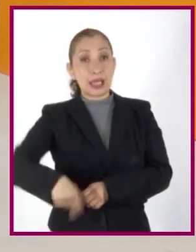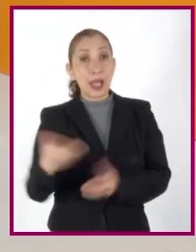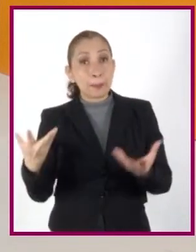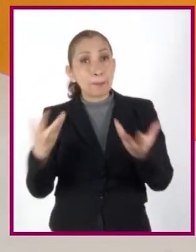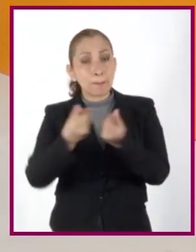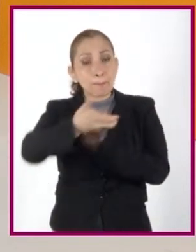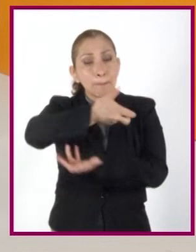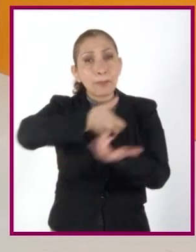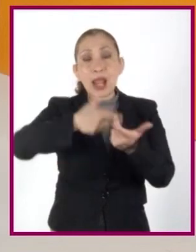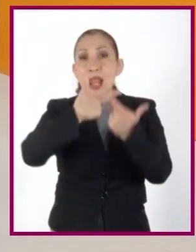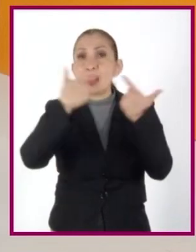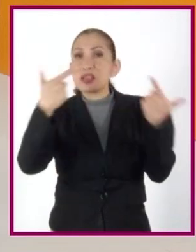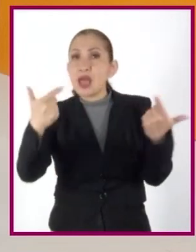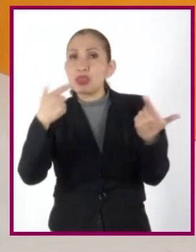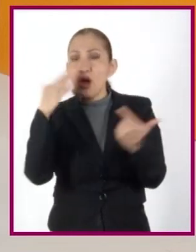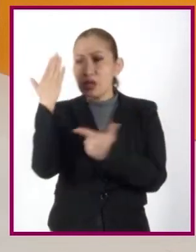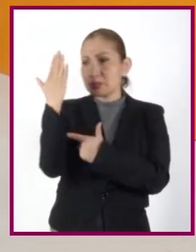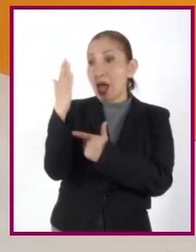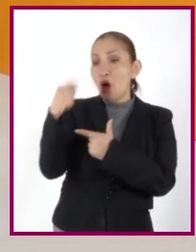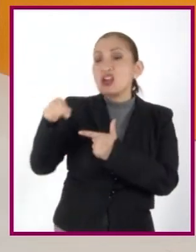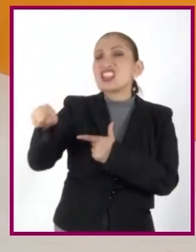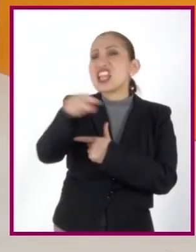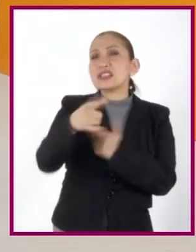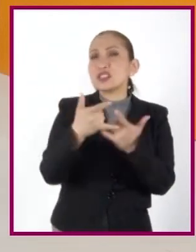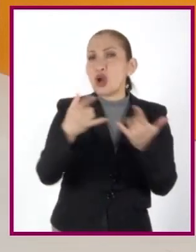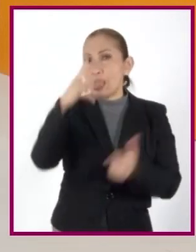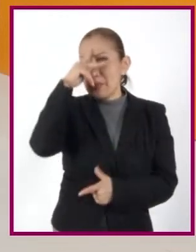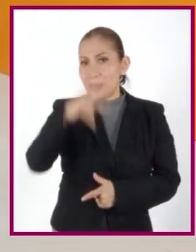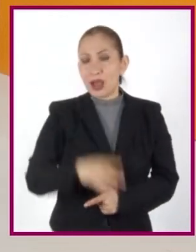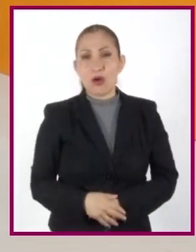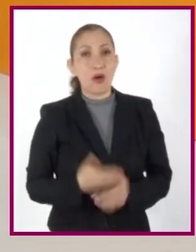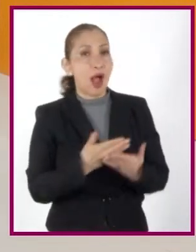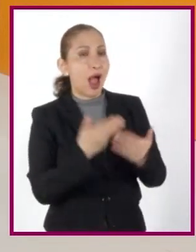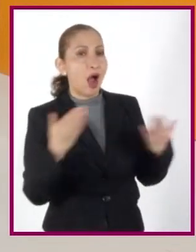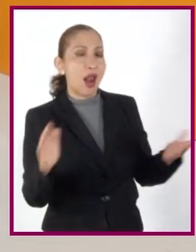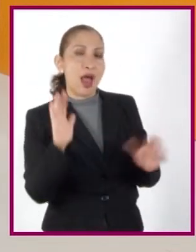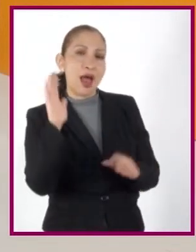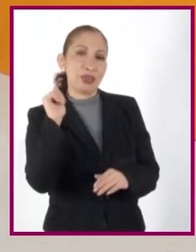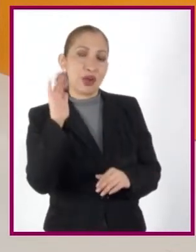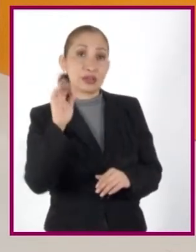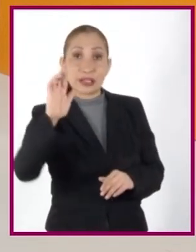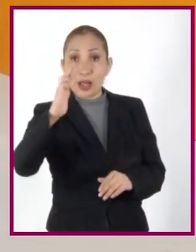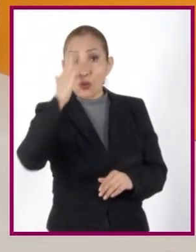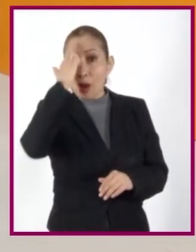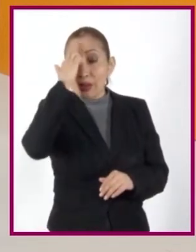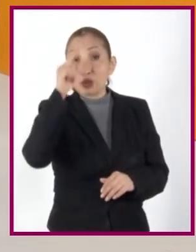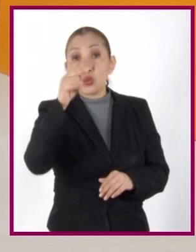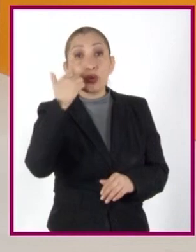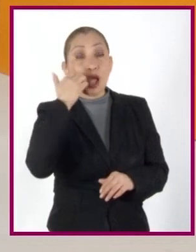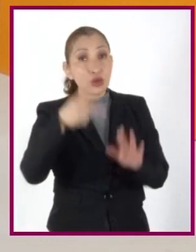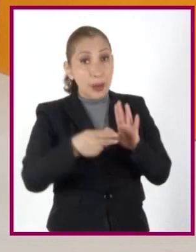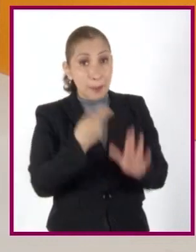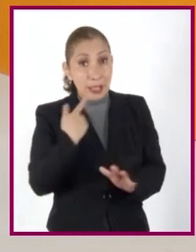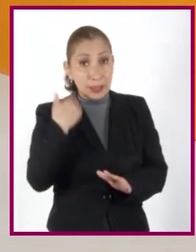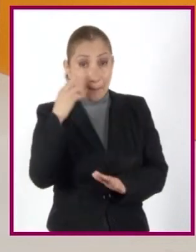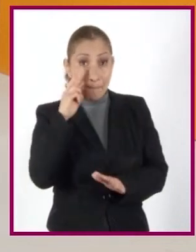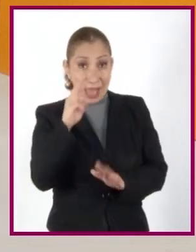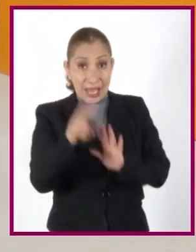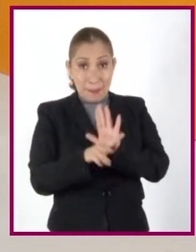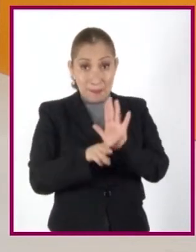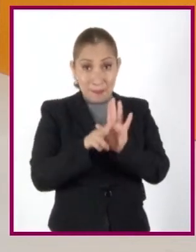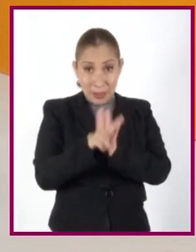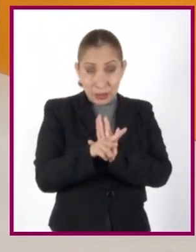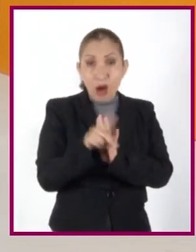compartido sobre leyendas, espejos de la historia de México. Llegó el momento de despedirnos. Recuerden que si quieren volver a revisar nuestra